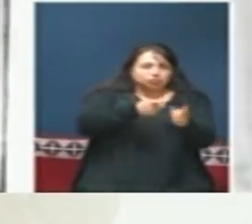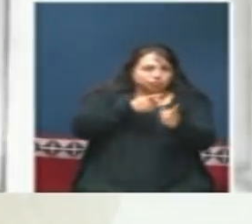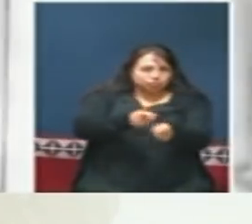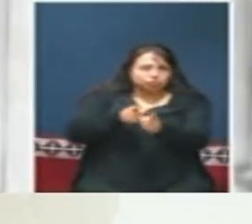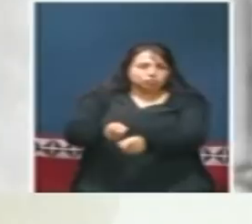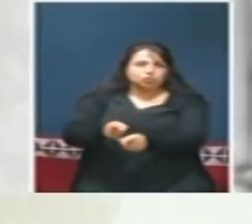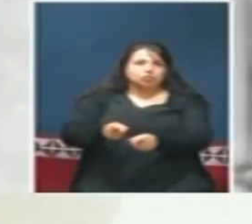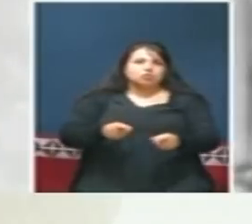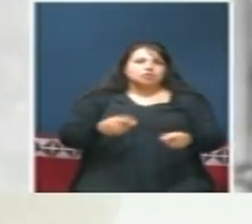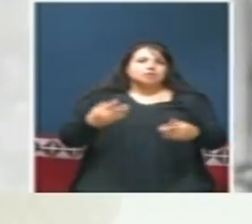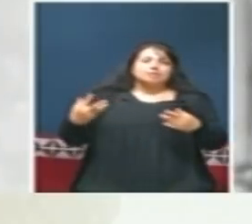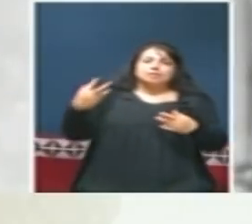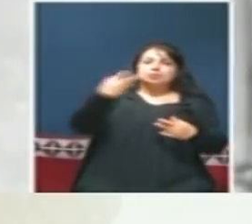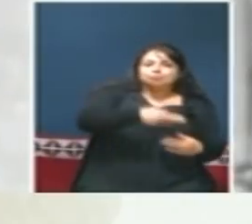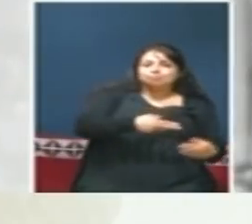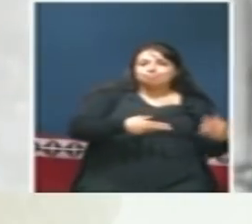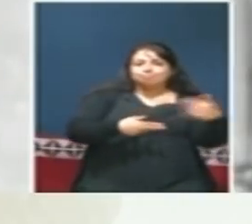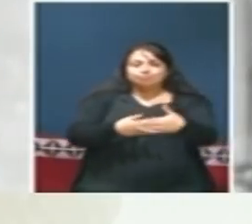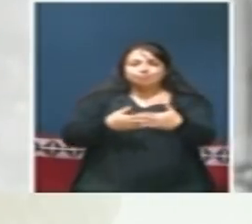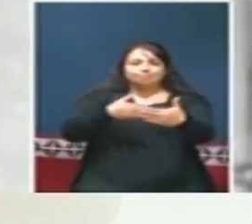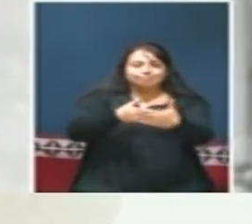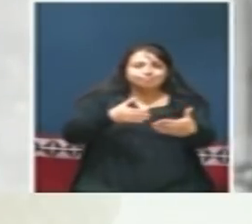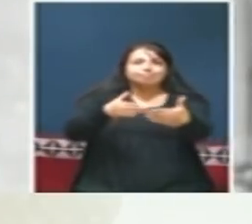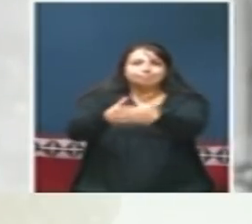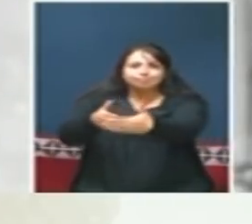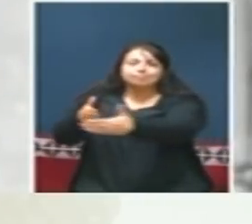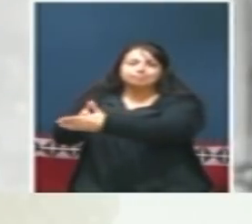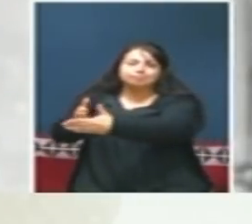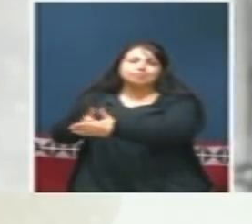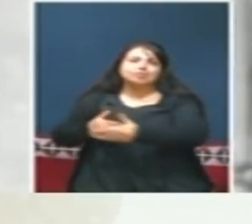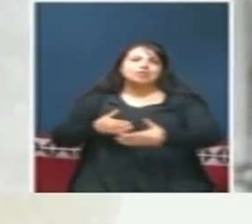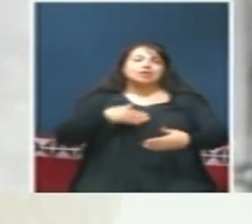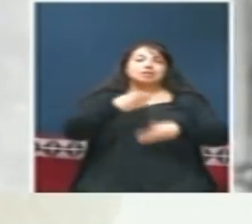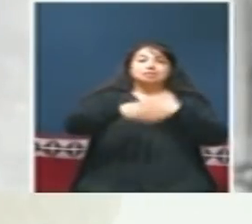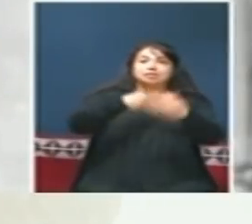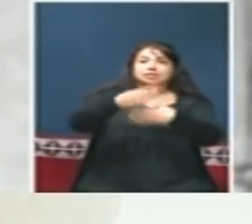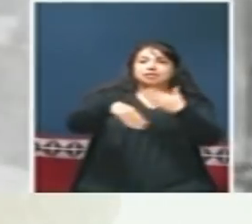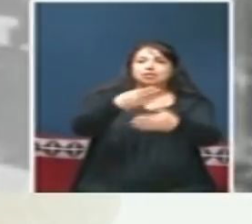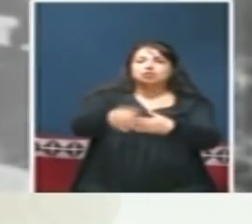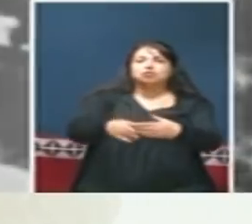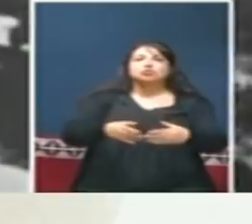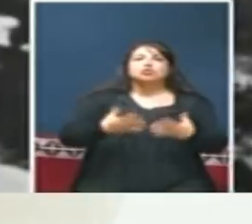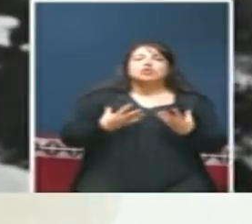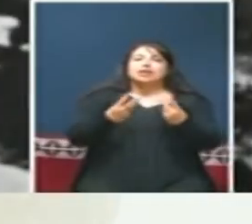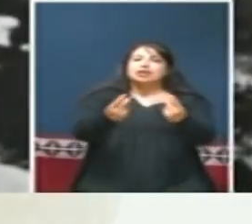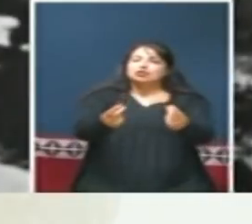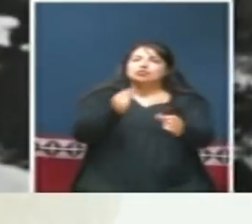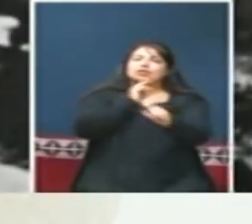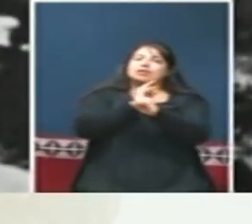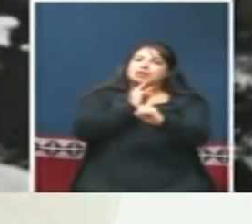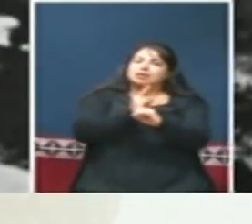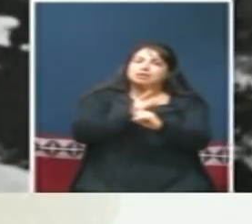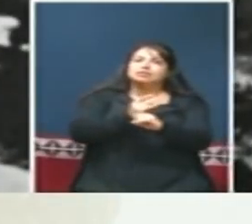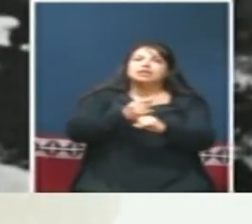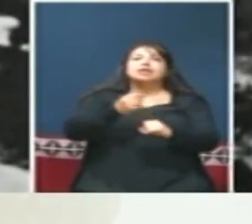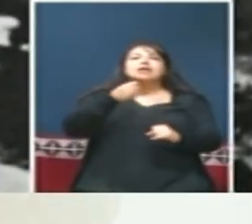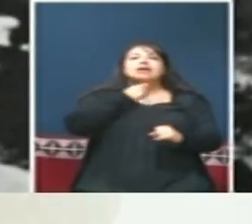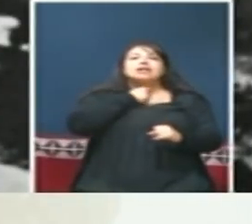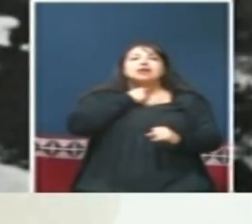de obstáculos permanentes al desarrollo de la misión de la Iglesia, el 4 de agosto de